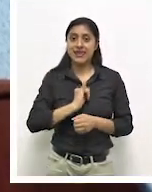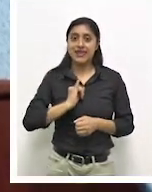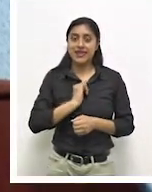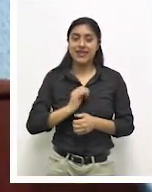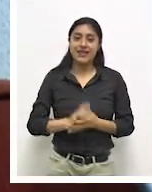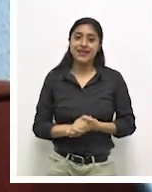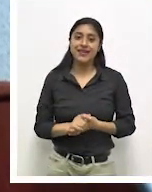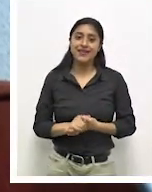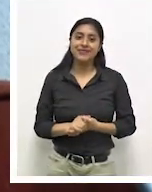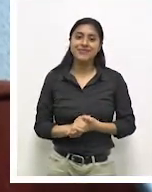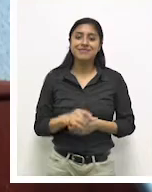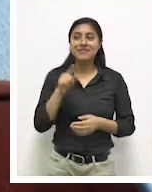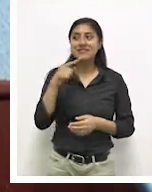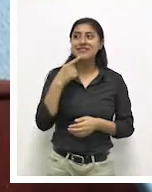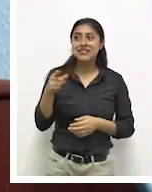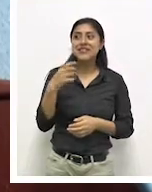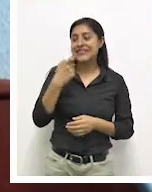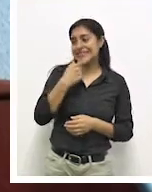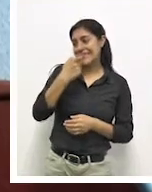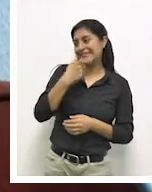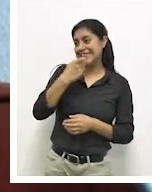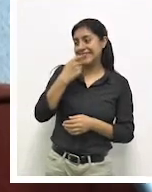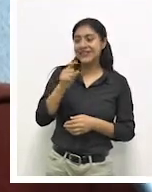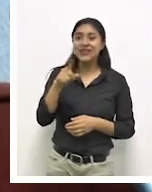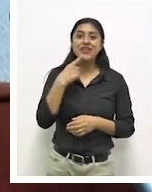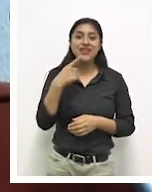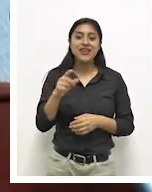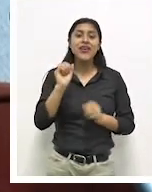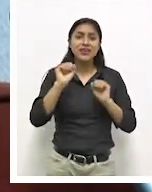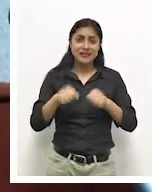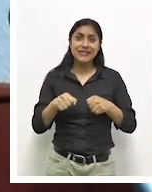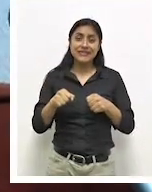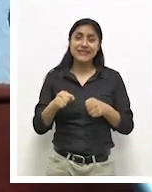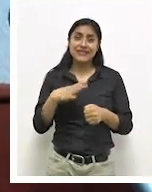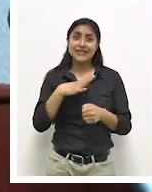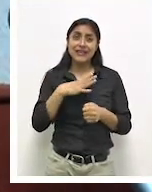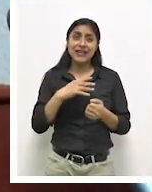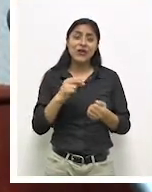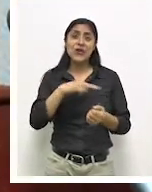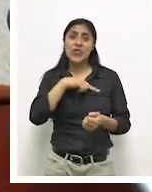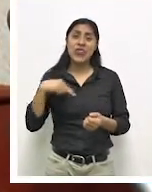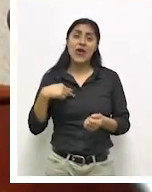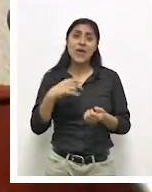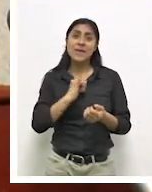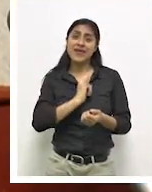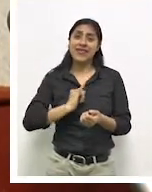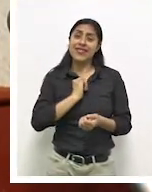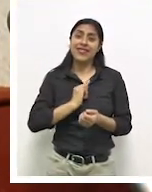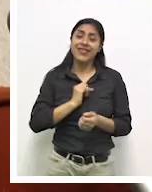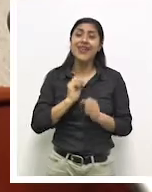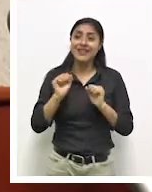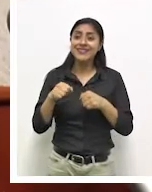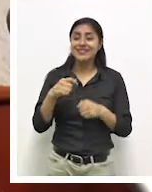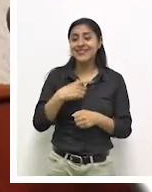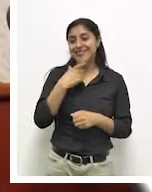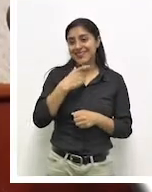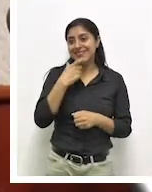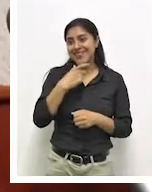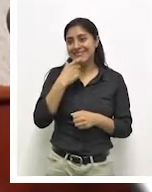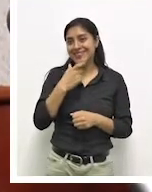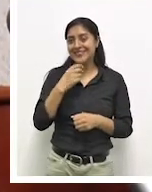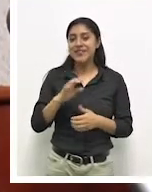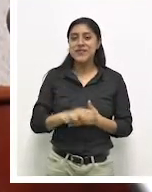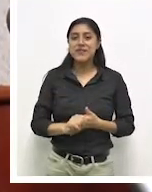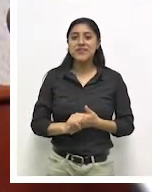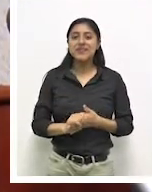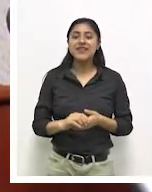sí hay registro. ¿Verdad? Entonces, es bastante curioso, pero sí encontraron registros de que sí